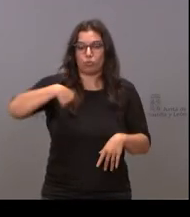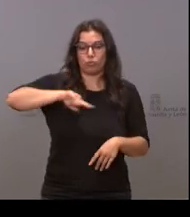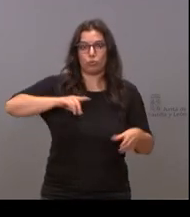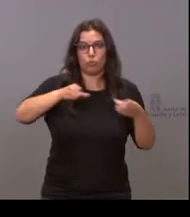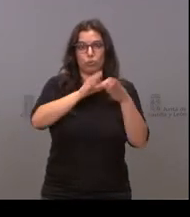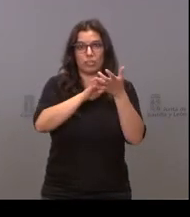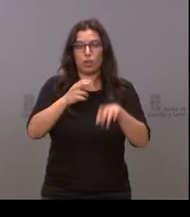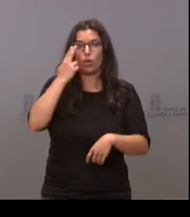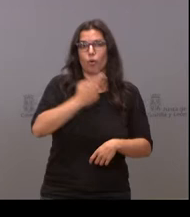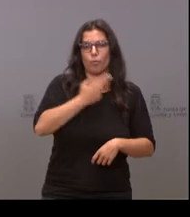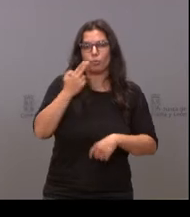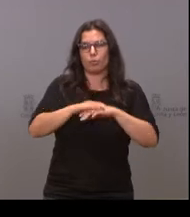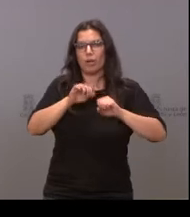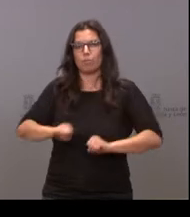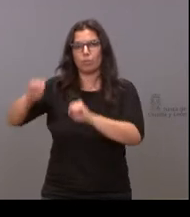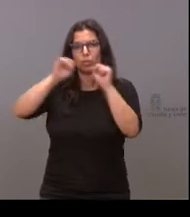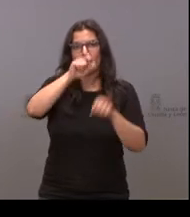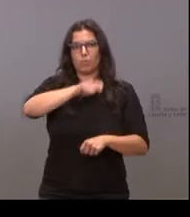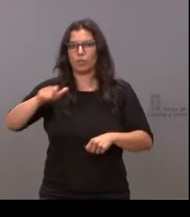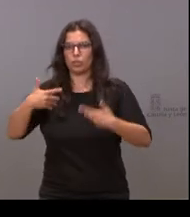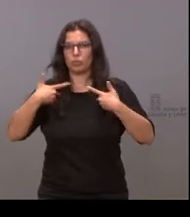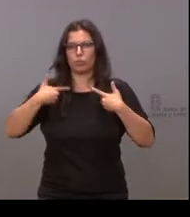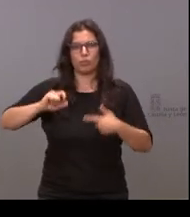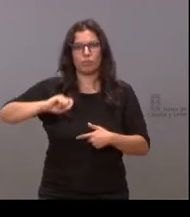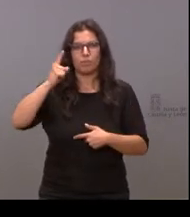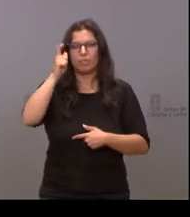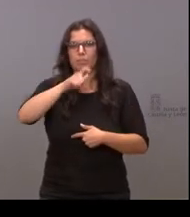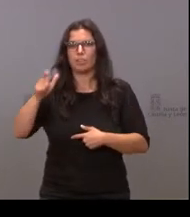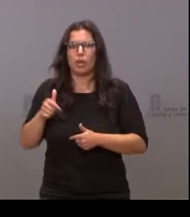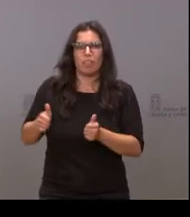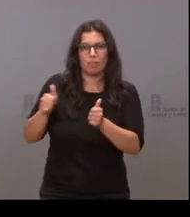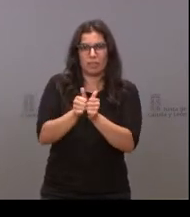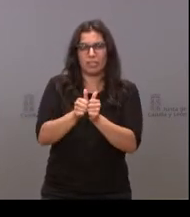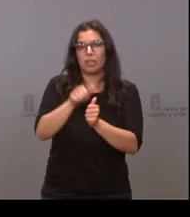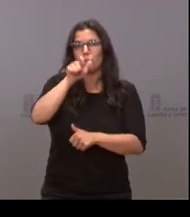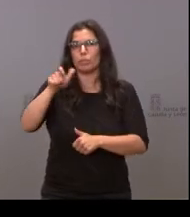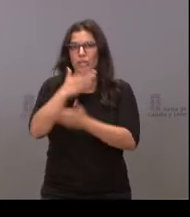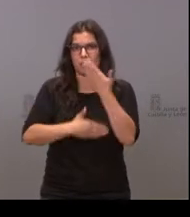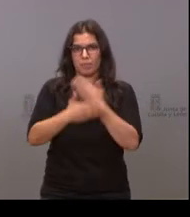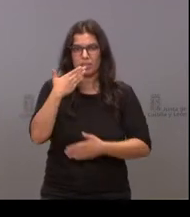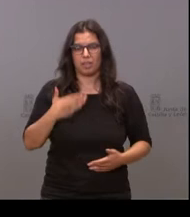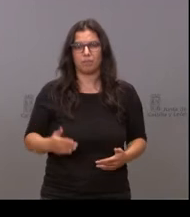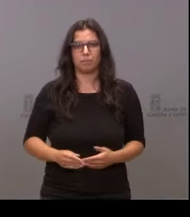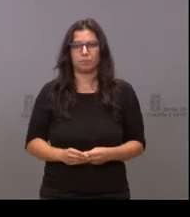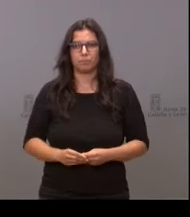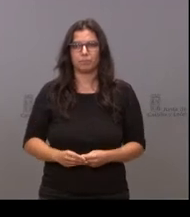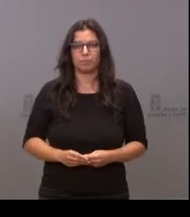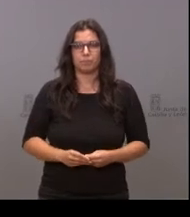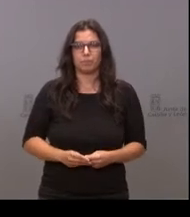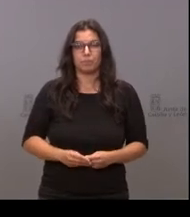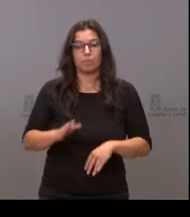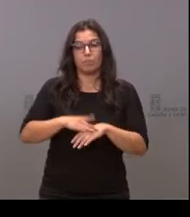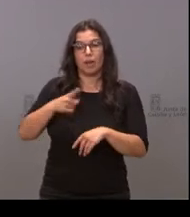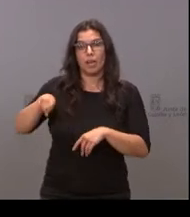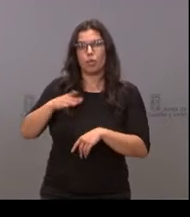castilla y león con la protección a las personas más vulnerables con la protección a las personas dependientes o con discapacidad para permitirles estar en